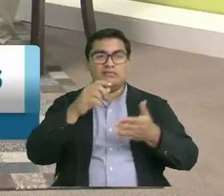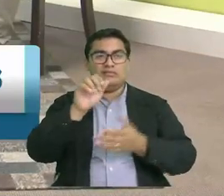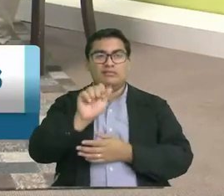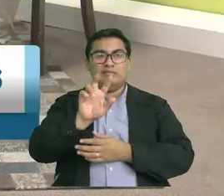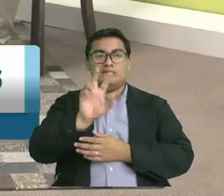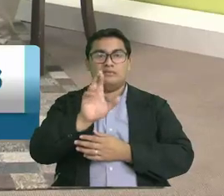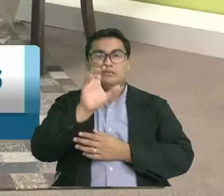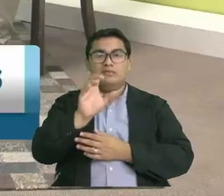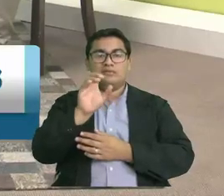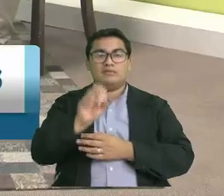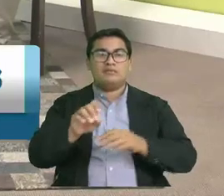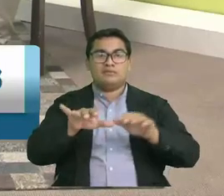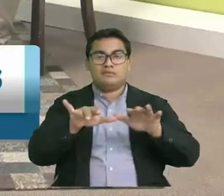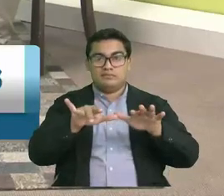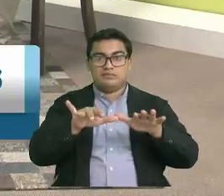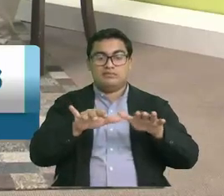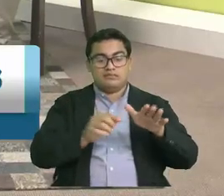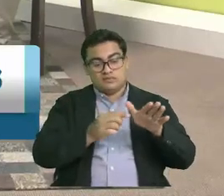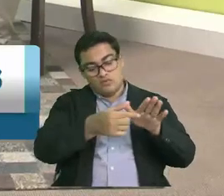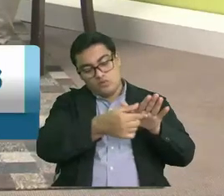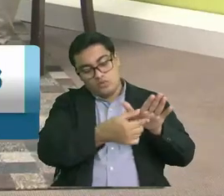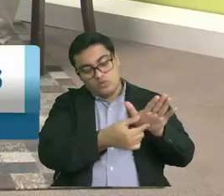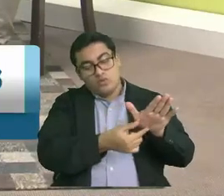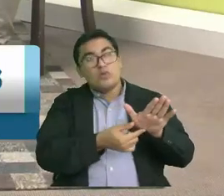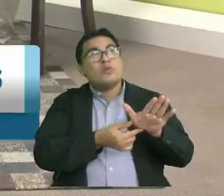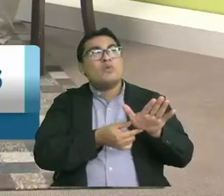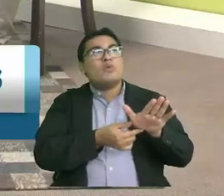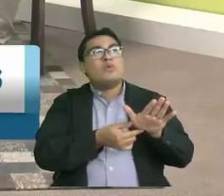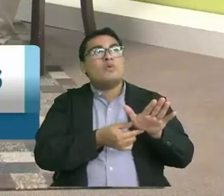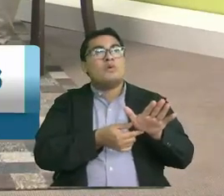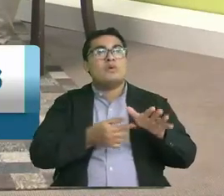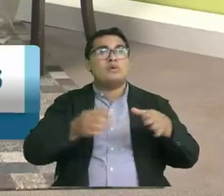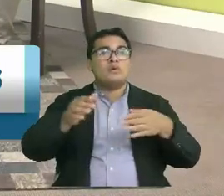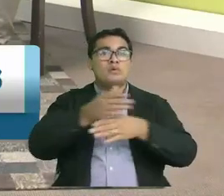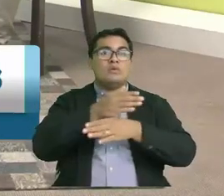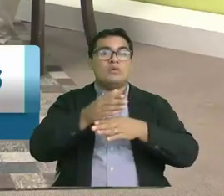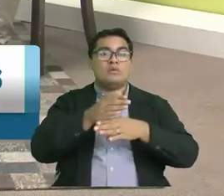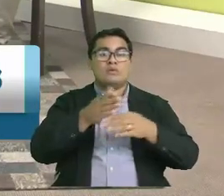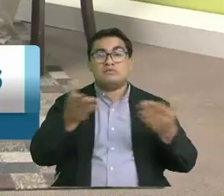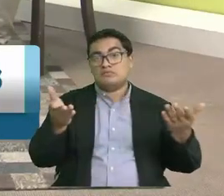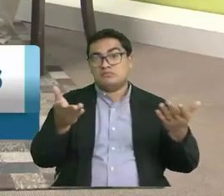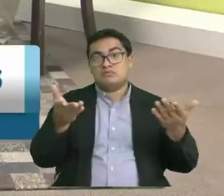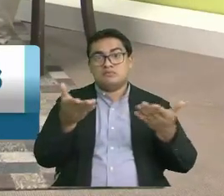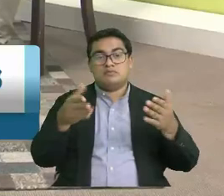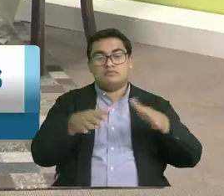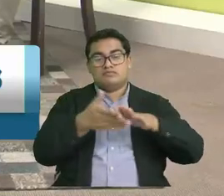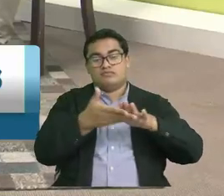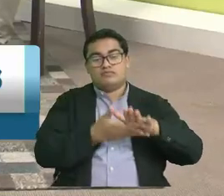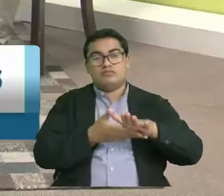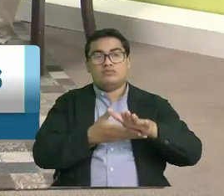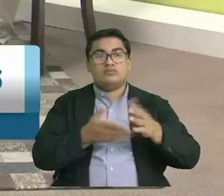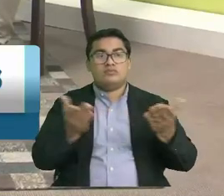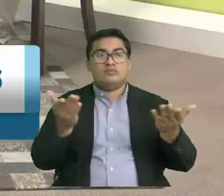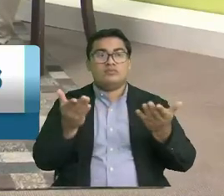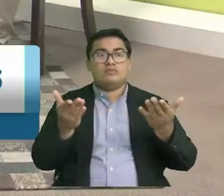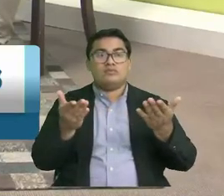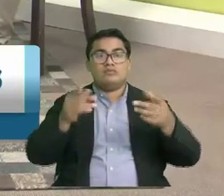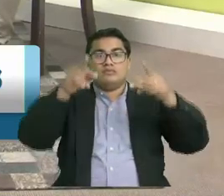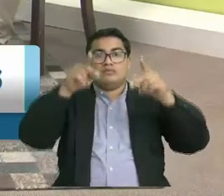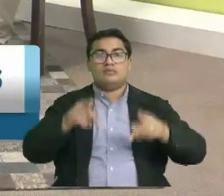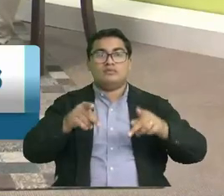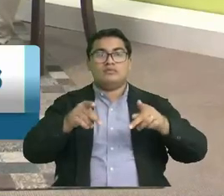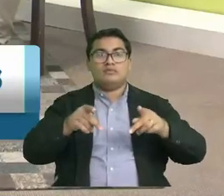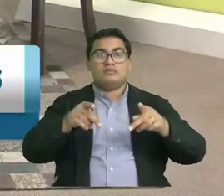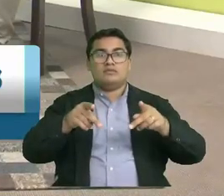que se nos forma en el pie y que precisamente nos distingue entre si somos pie plano o no, tiene que ver con el equilibrio de las personas,